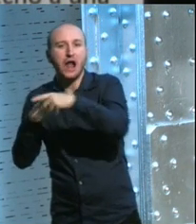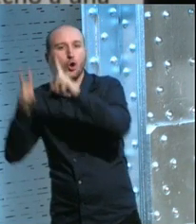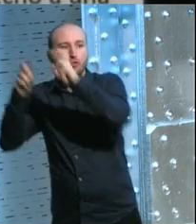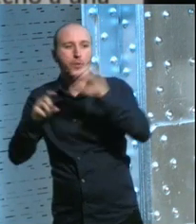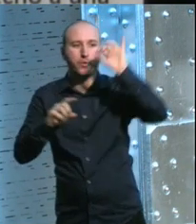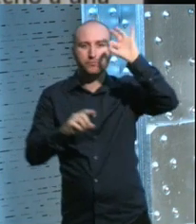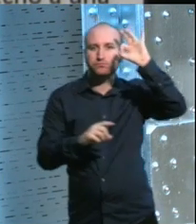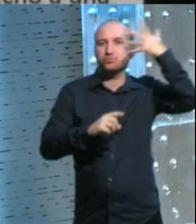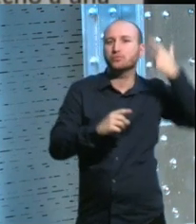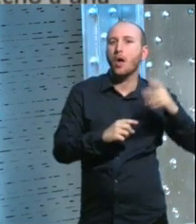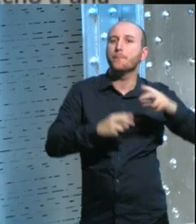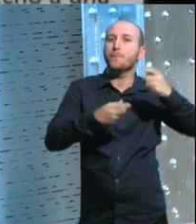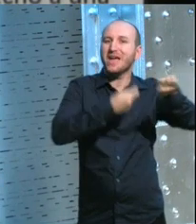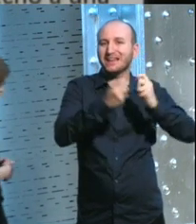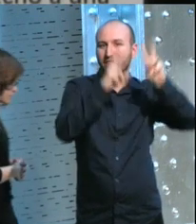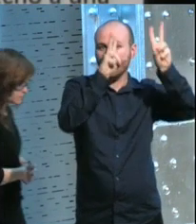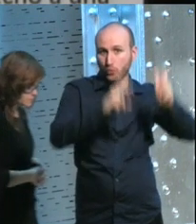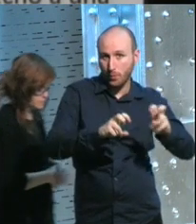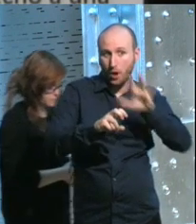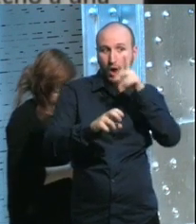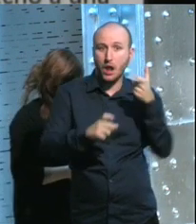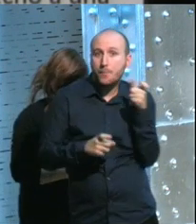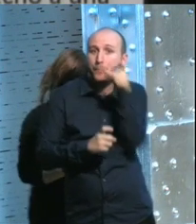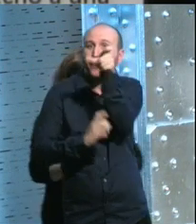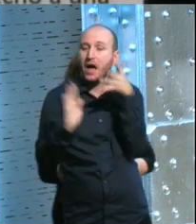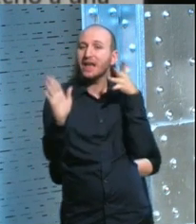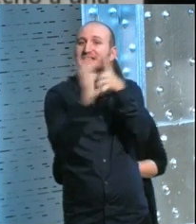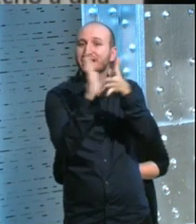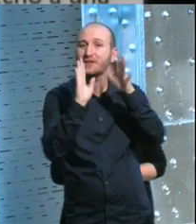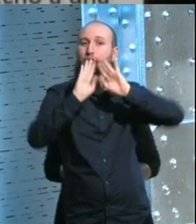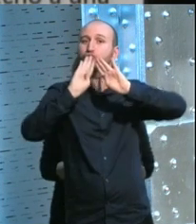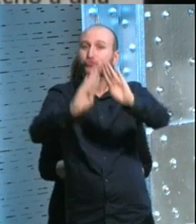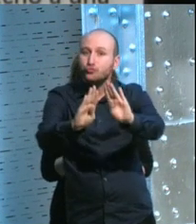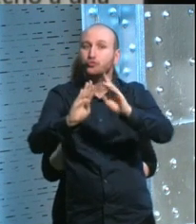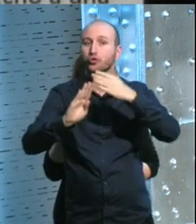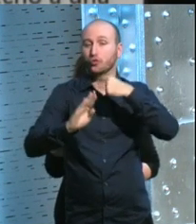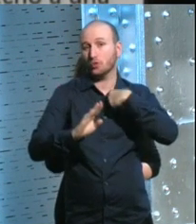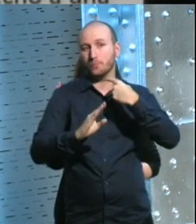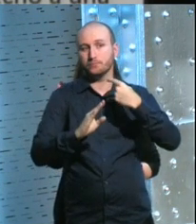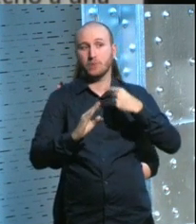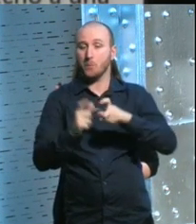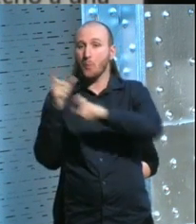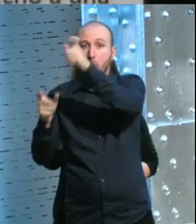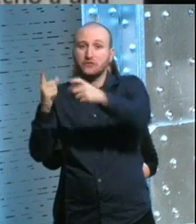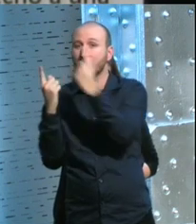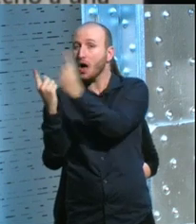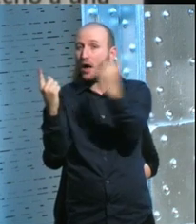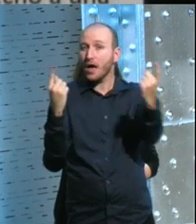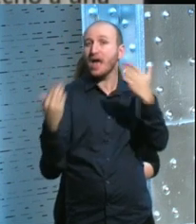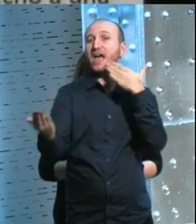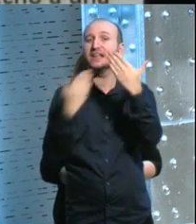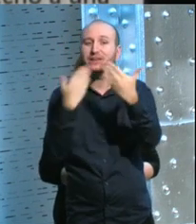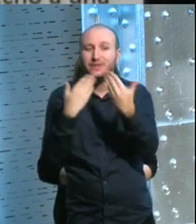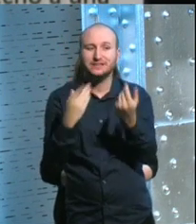nuevo. Y la definición que yo doy, yo hice con cada persona una entrevista que es